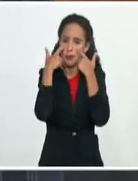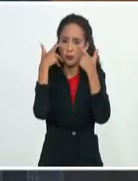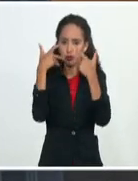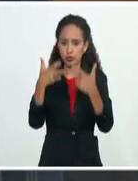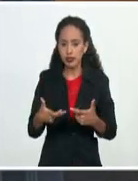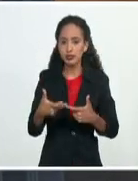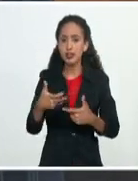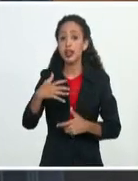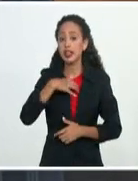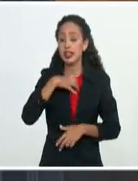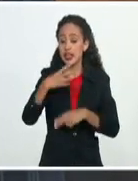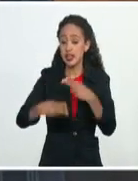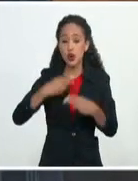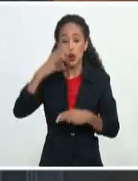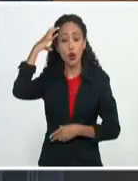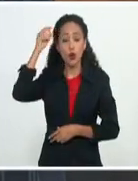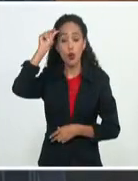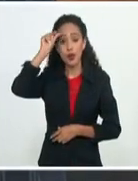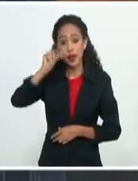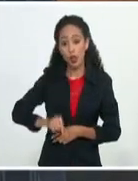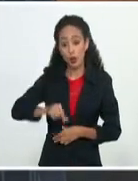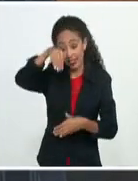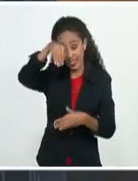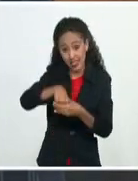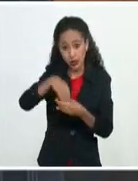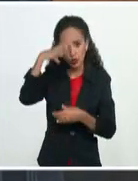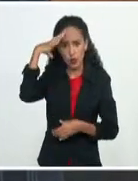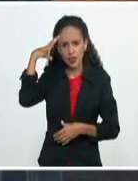tienen que invertir los gobernadores, los gobiernos, es en